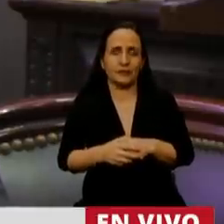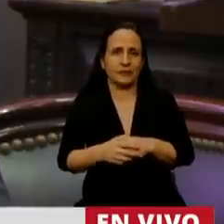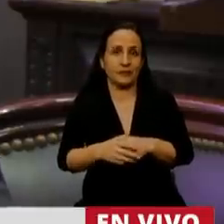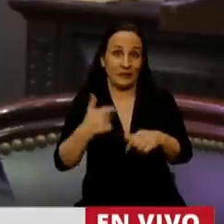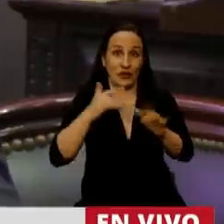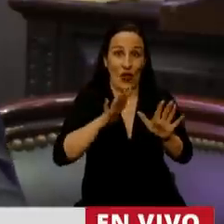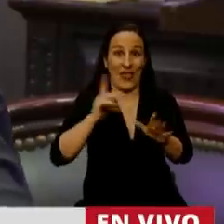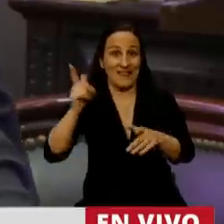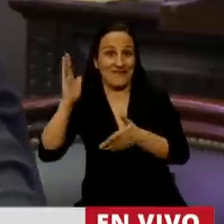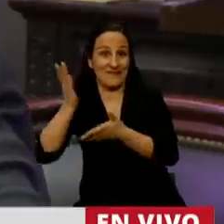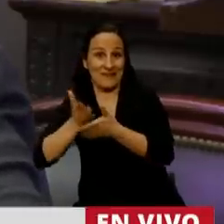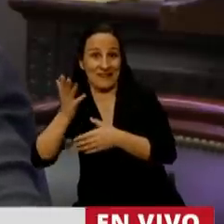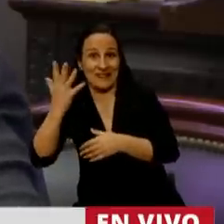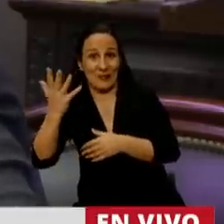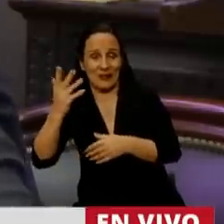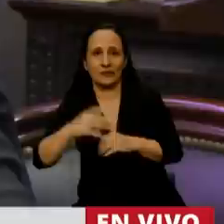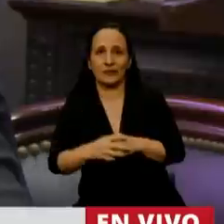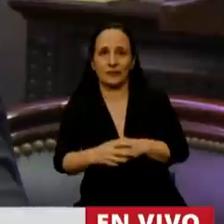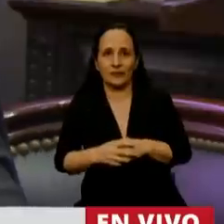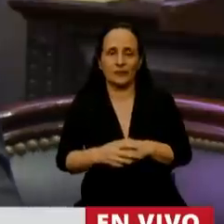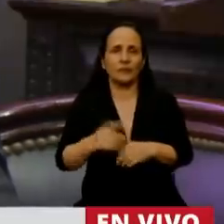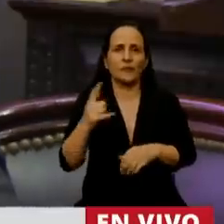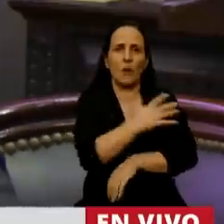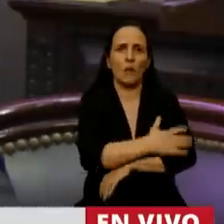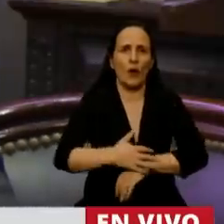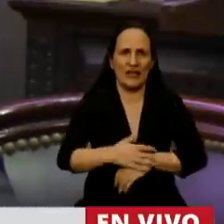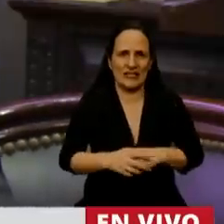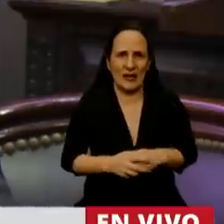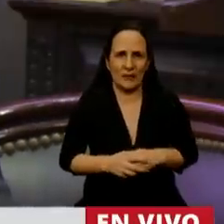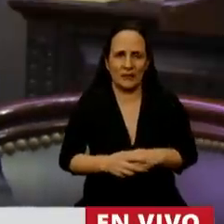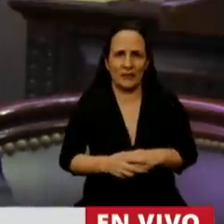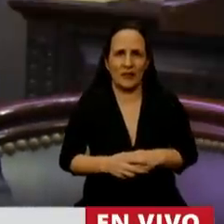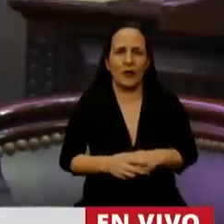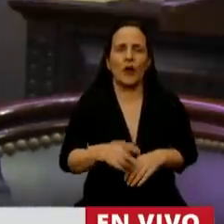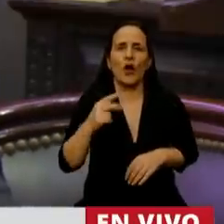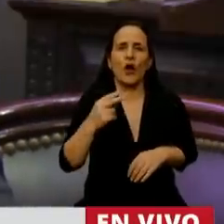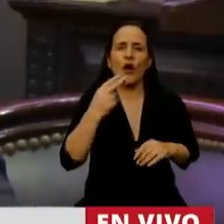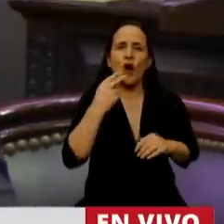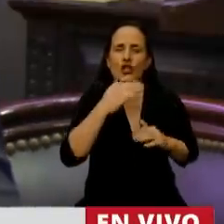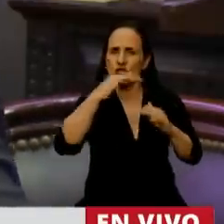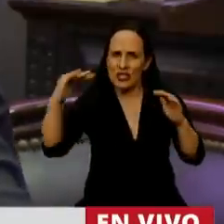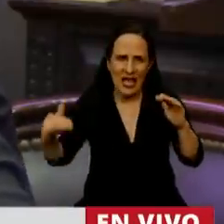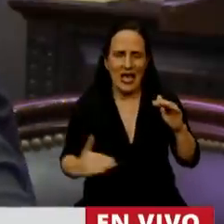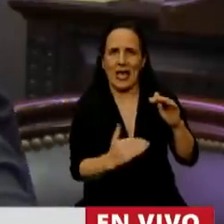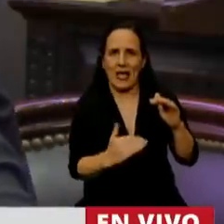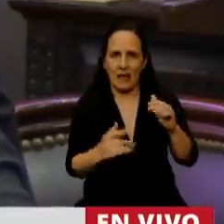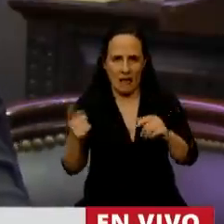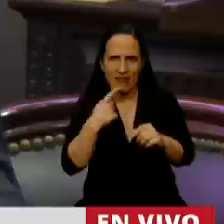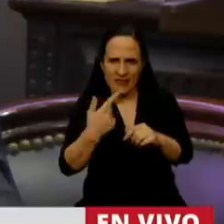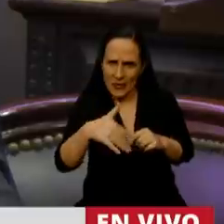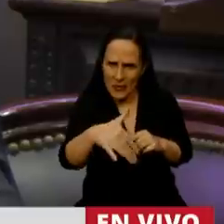mitad pobreza casi 11 puntos abajo vamos a estar dice la cepal